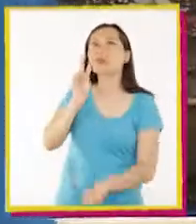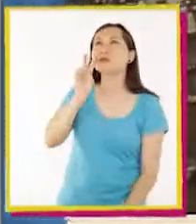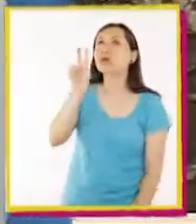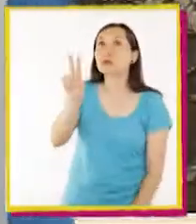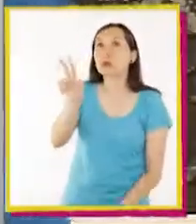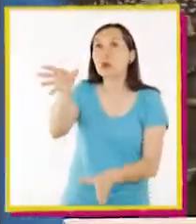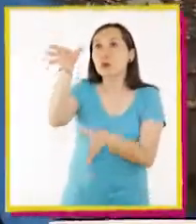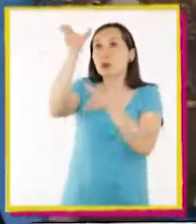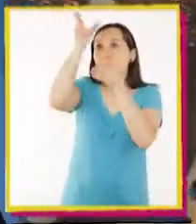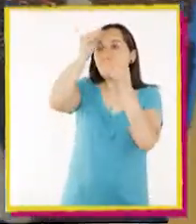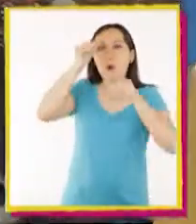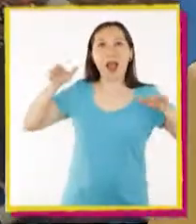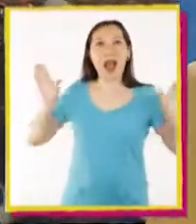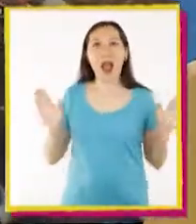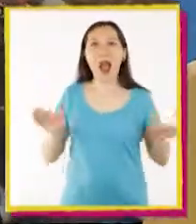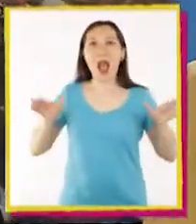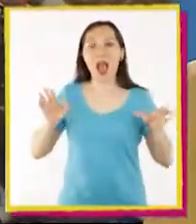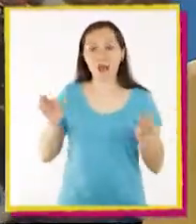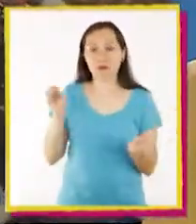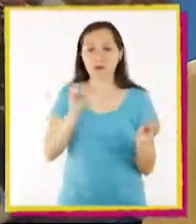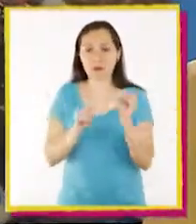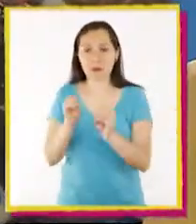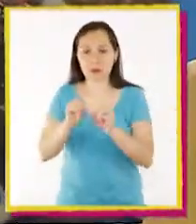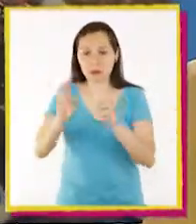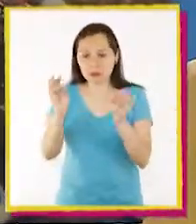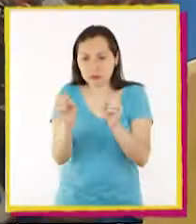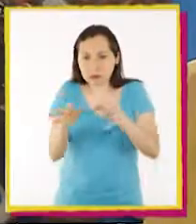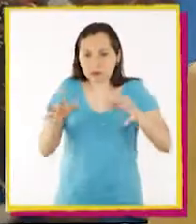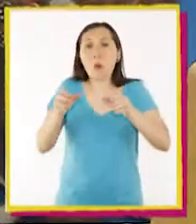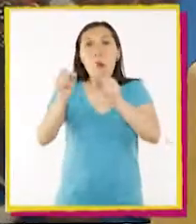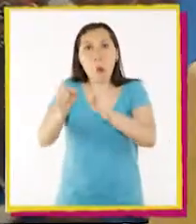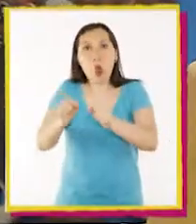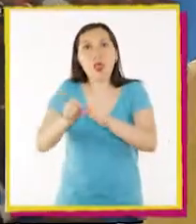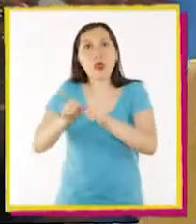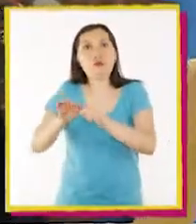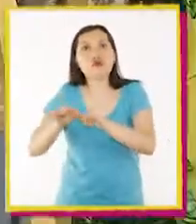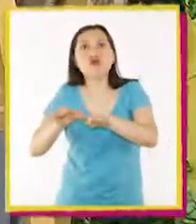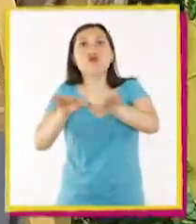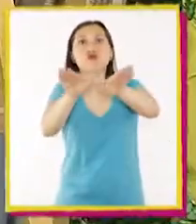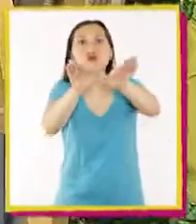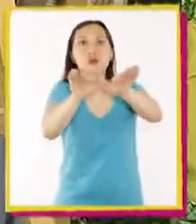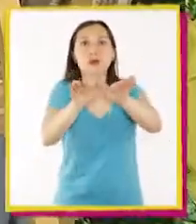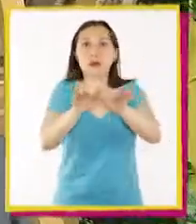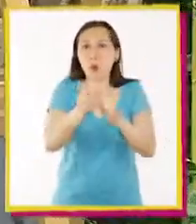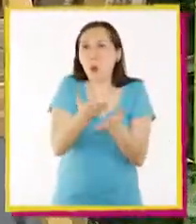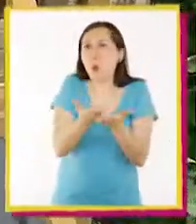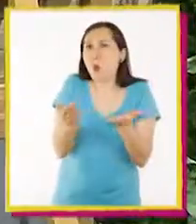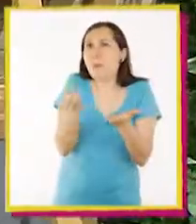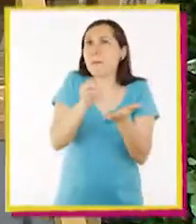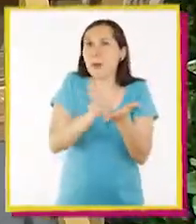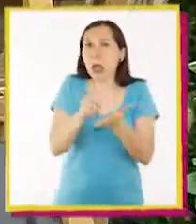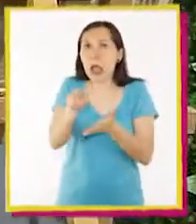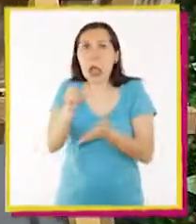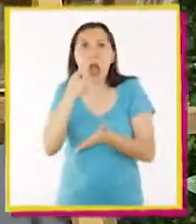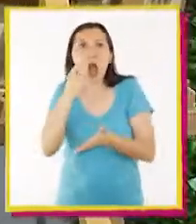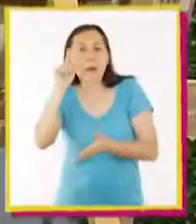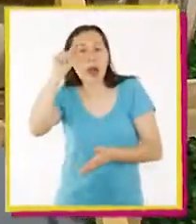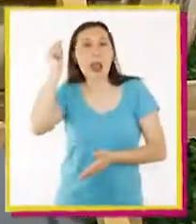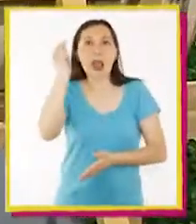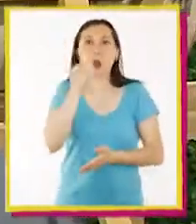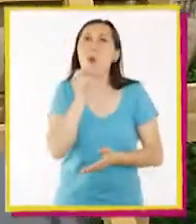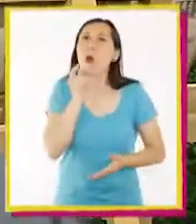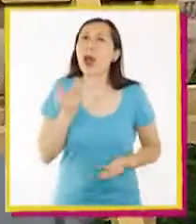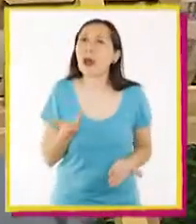y usó lo que aprendió sobre sus alas para crear objetos que pudieran volar. ¿Qué más creen que pudo haber